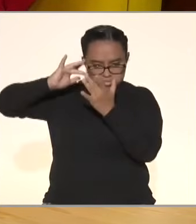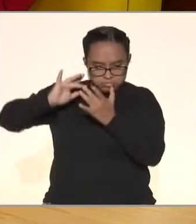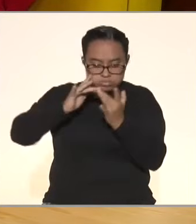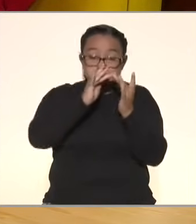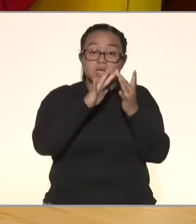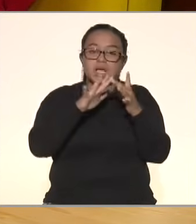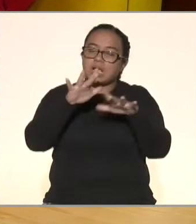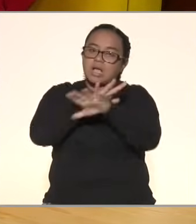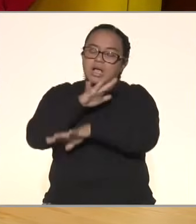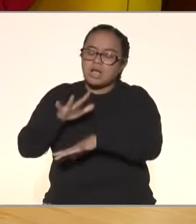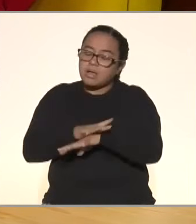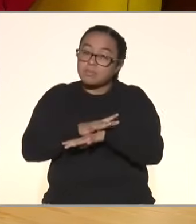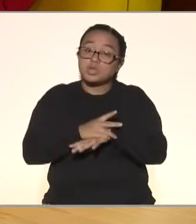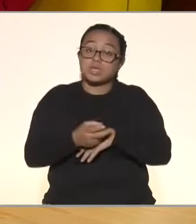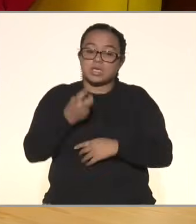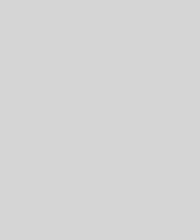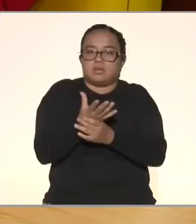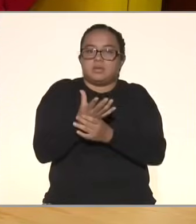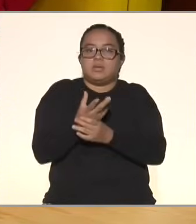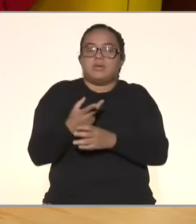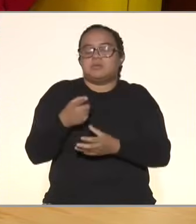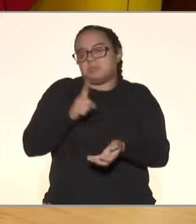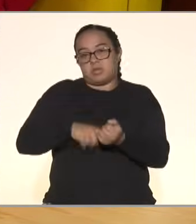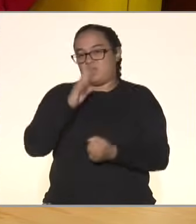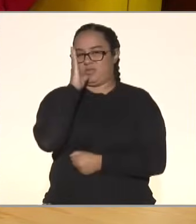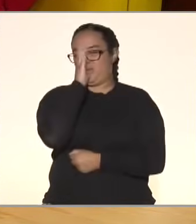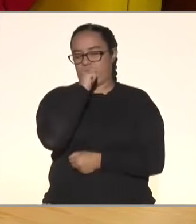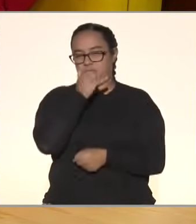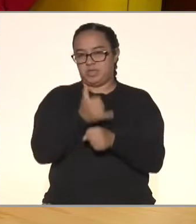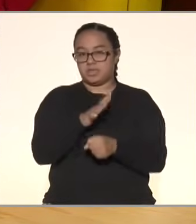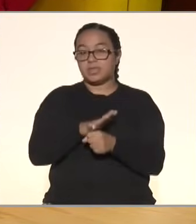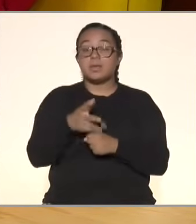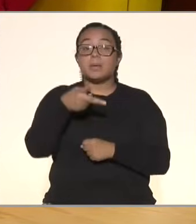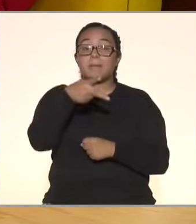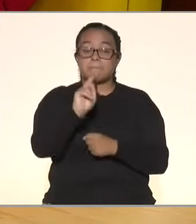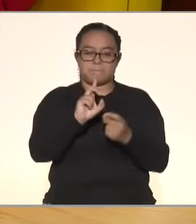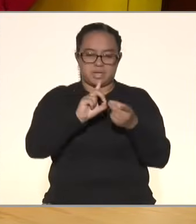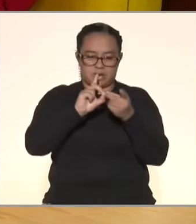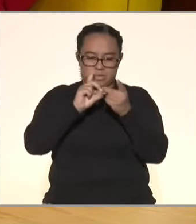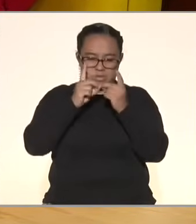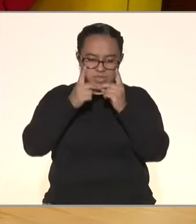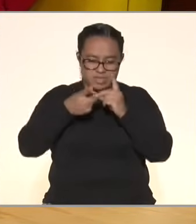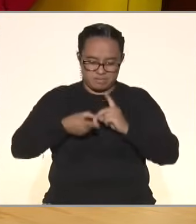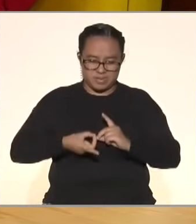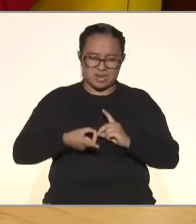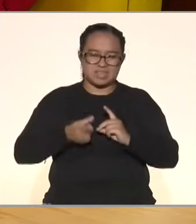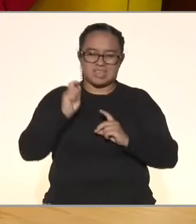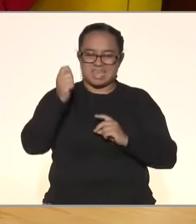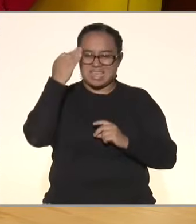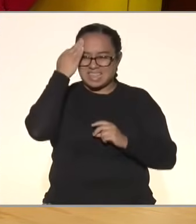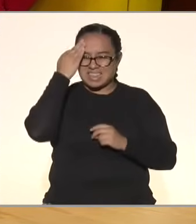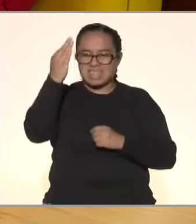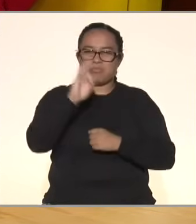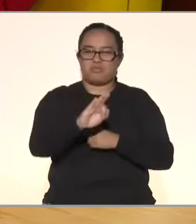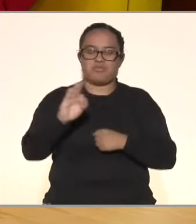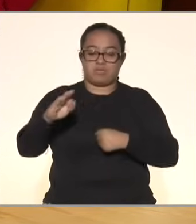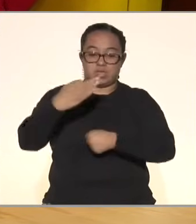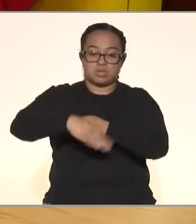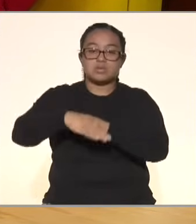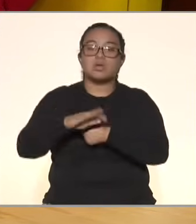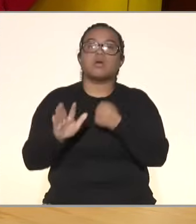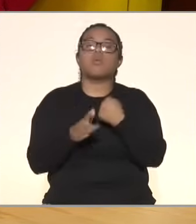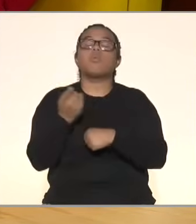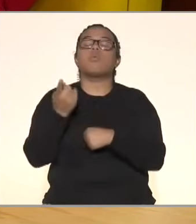nos llevan a sentirnos más tristones. Justamente los síntomas de la depresión estacional tienen que ver con exceso